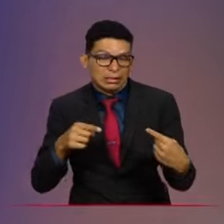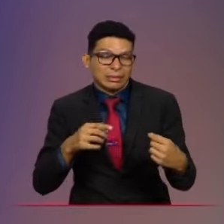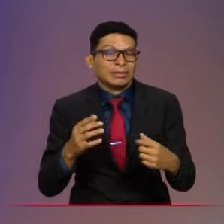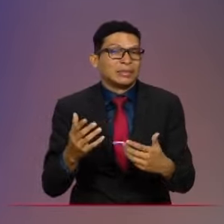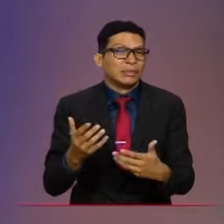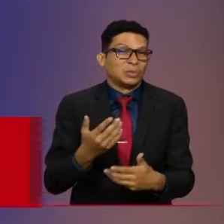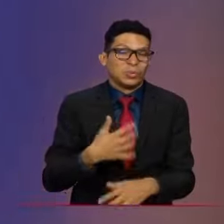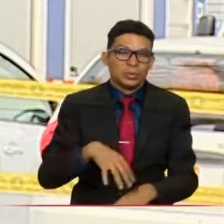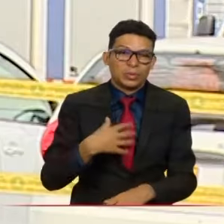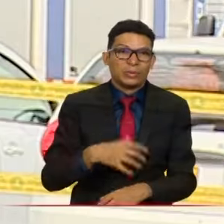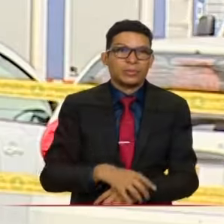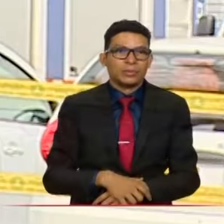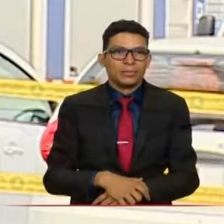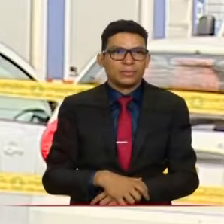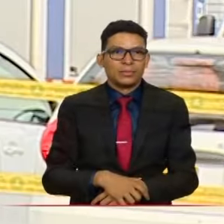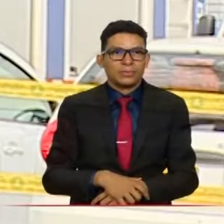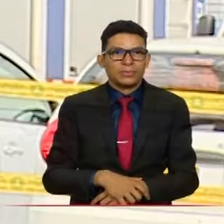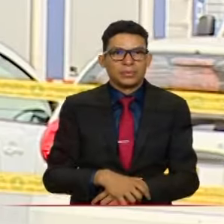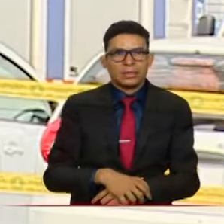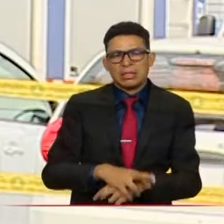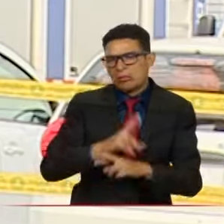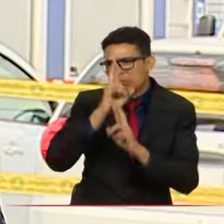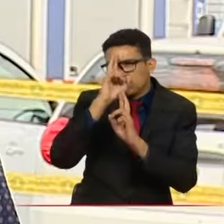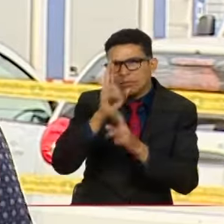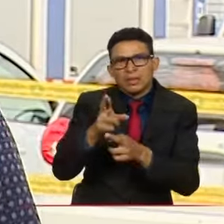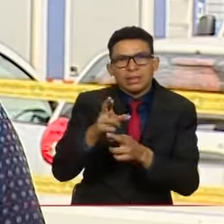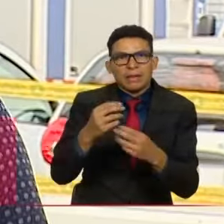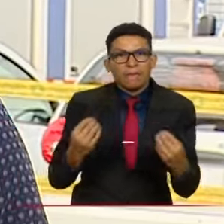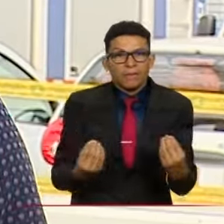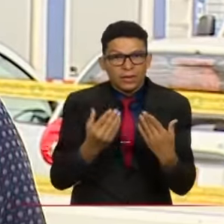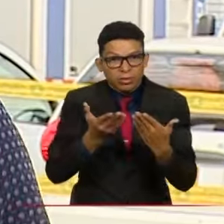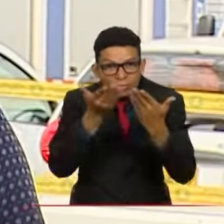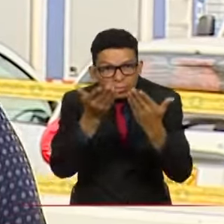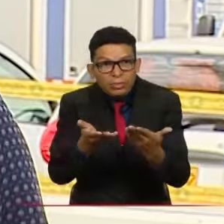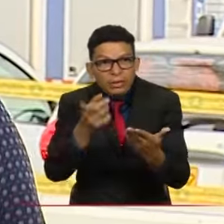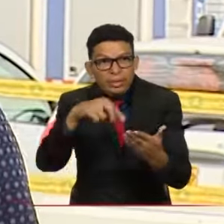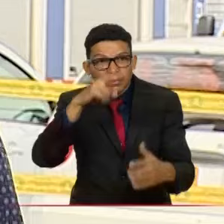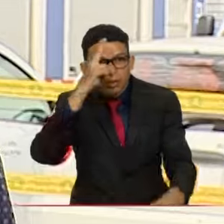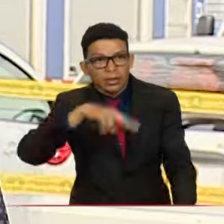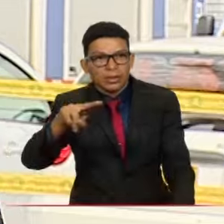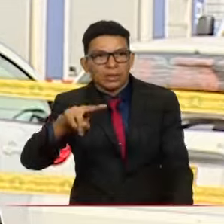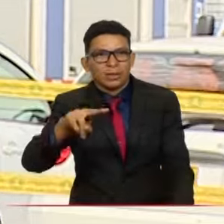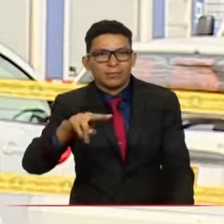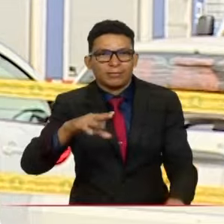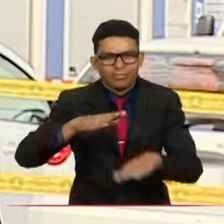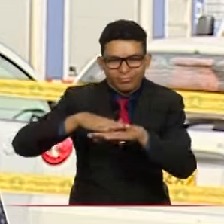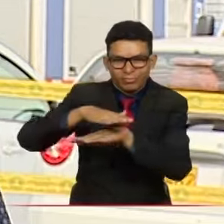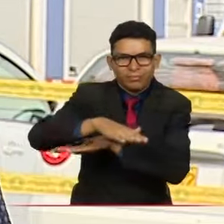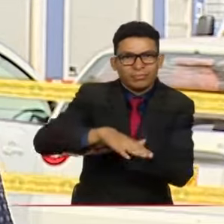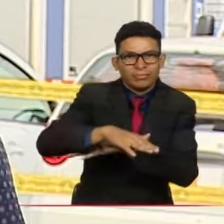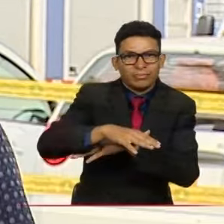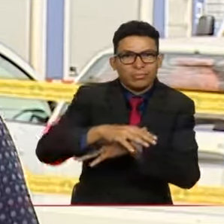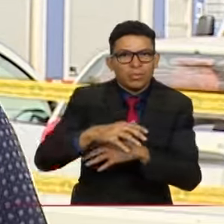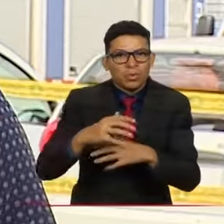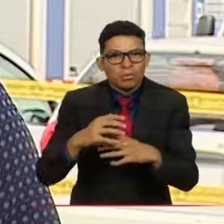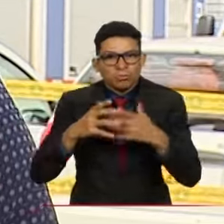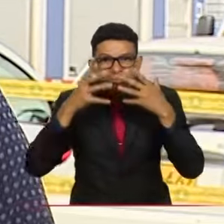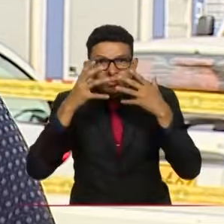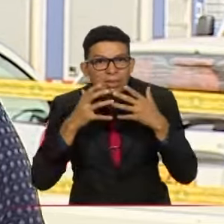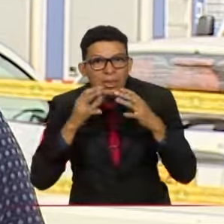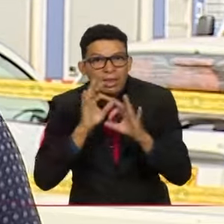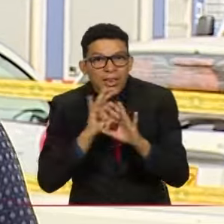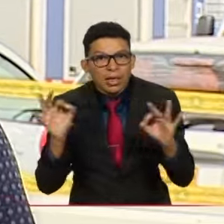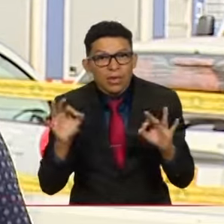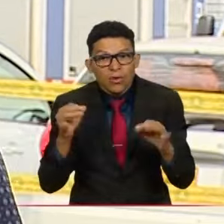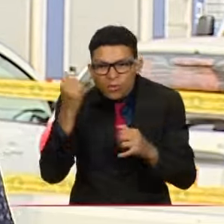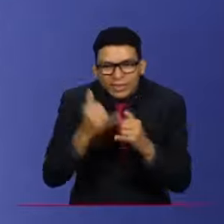partes. Toda la falta de respeto por la vida suya y la vida de su hijo no lleva a ningún tipo de elemento de protección. Si ustedes observan al